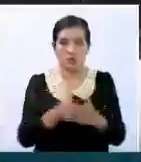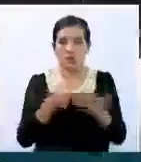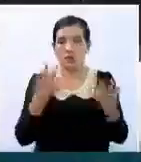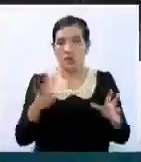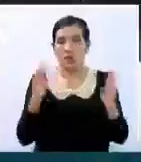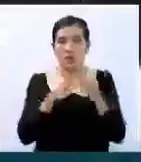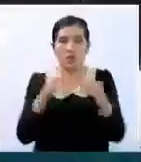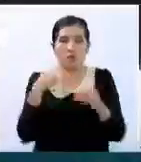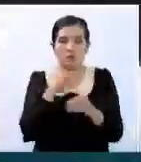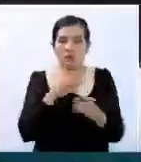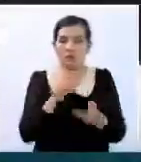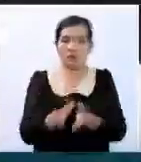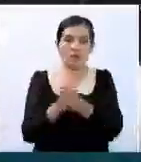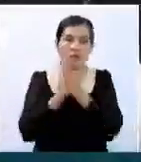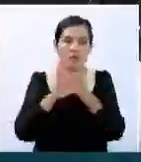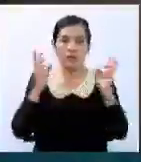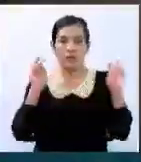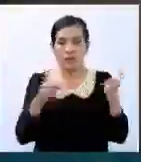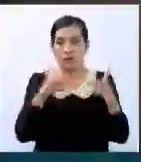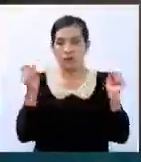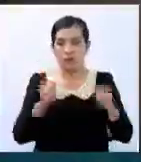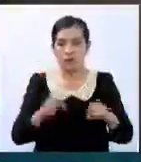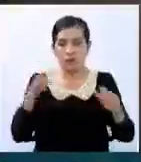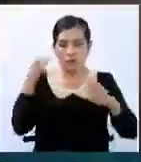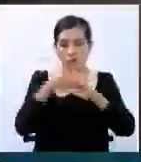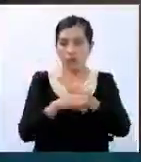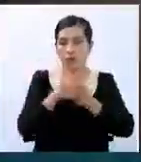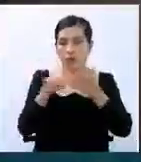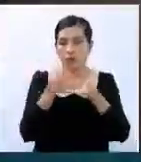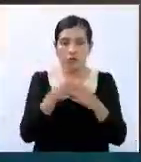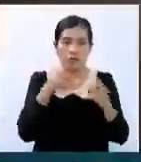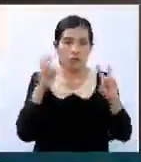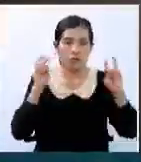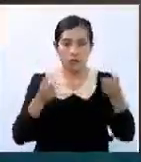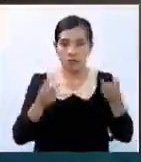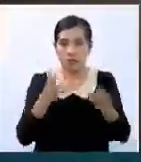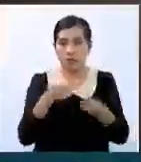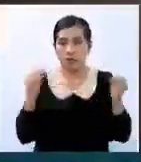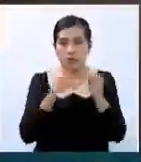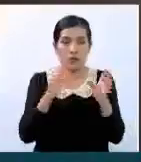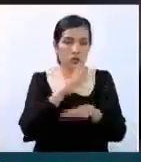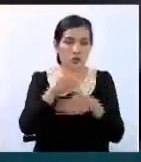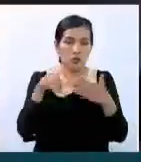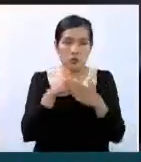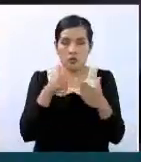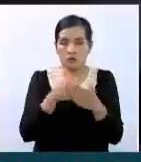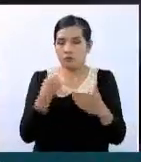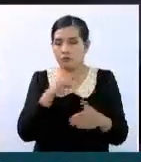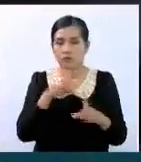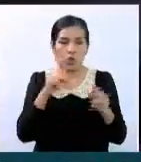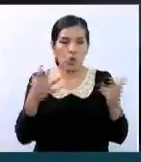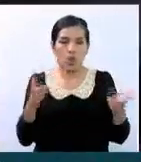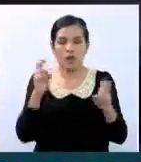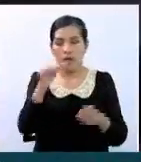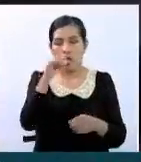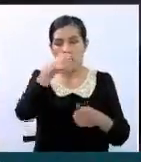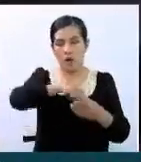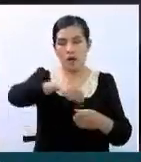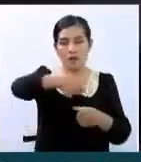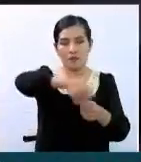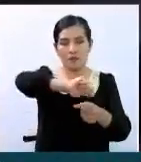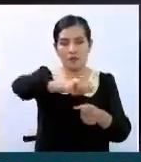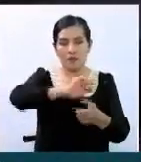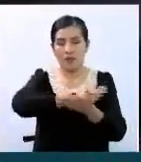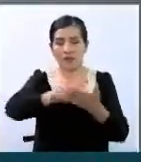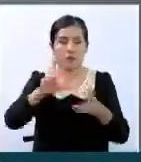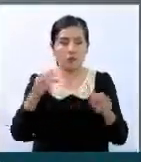estamos solicitando que podamos tener perforación de pozos en la Ciudad del Alto, sobre todo en los distritos rurales donde no contamos con agua potable. Estamos